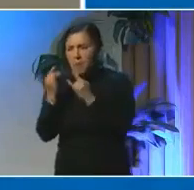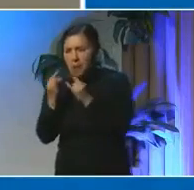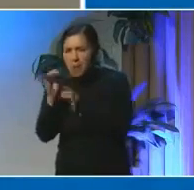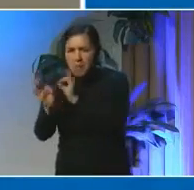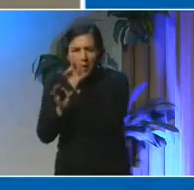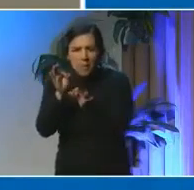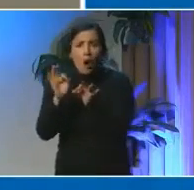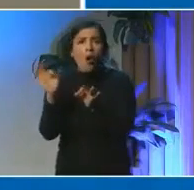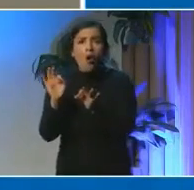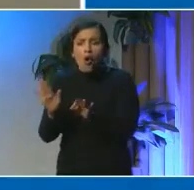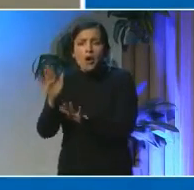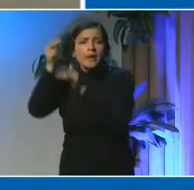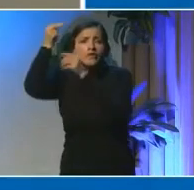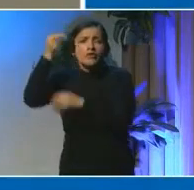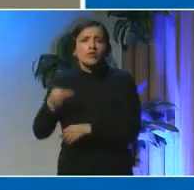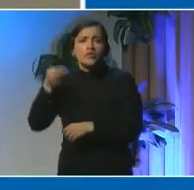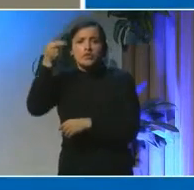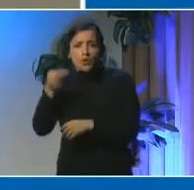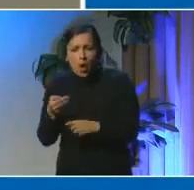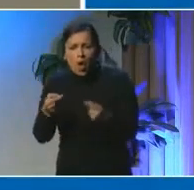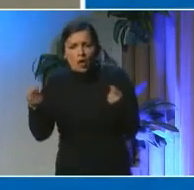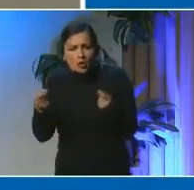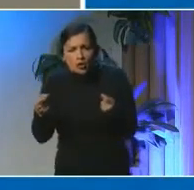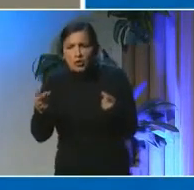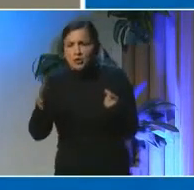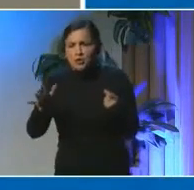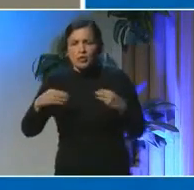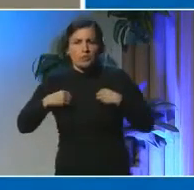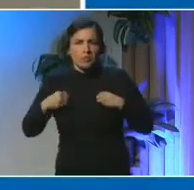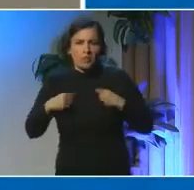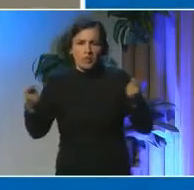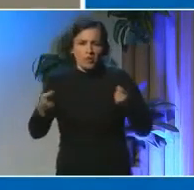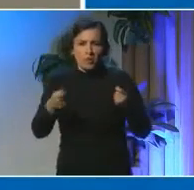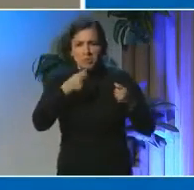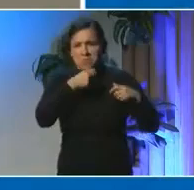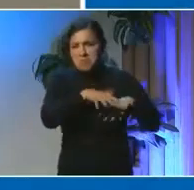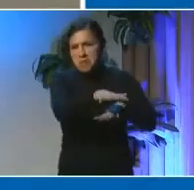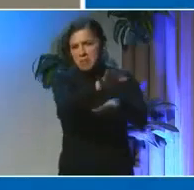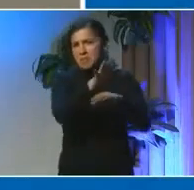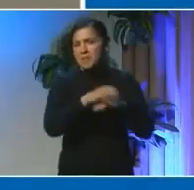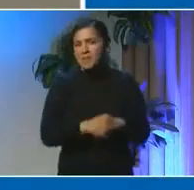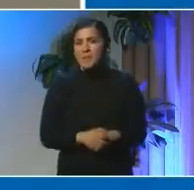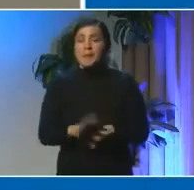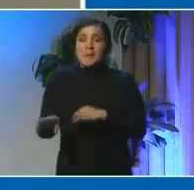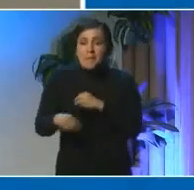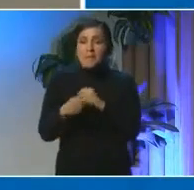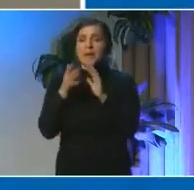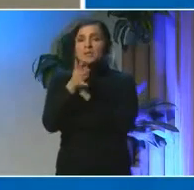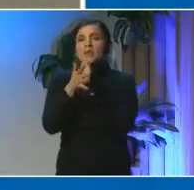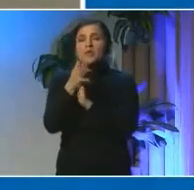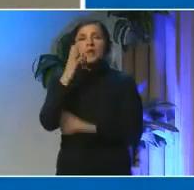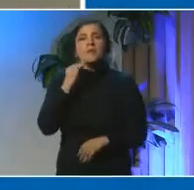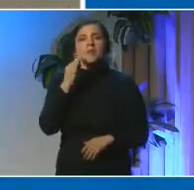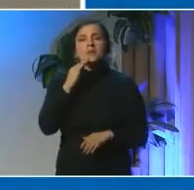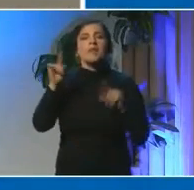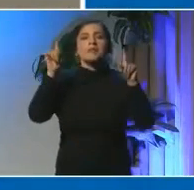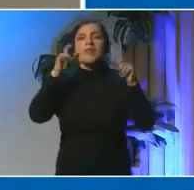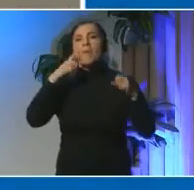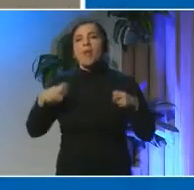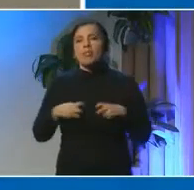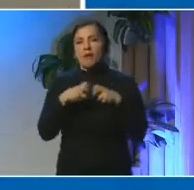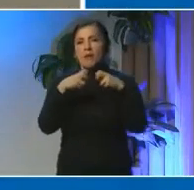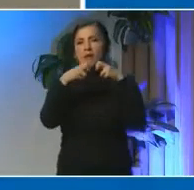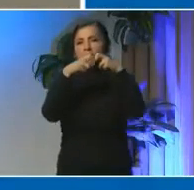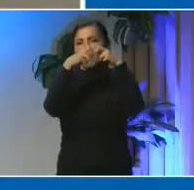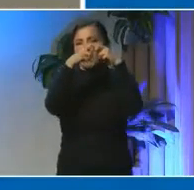históricamente digamos cercanos a cercanas a esas Fuentes lo lo otro que creo que es importante es contarles la experiencia en energía porque